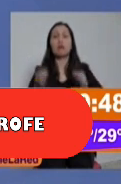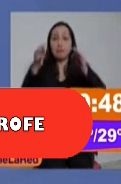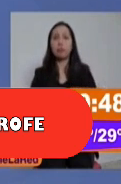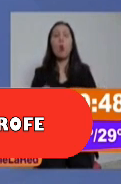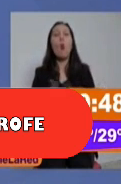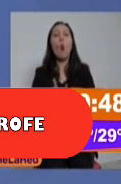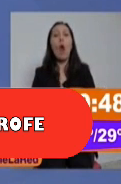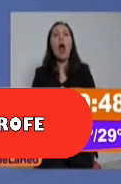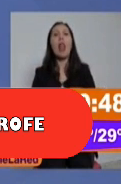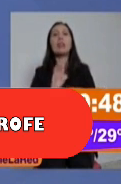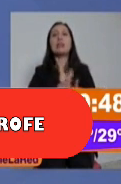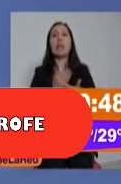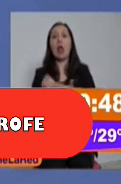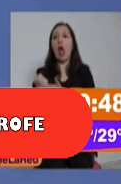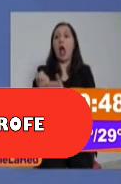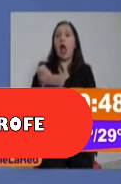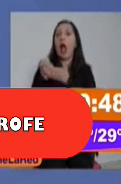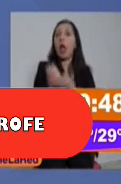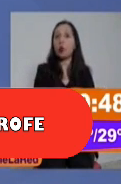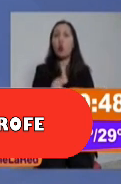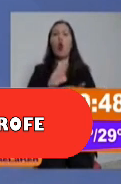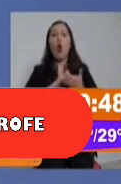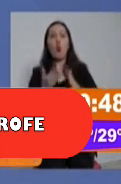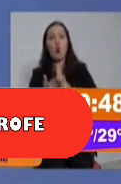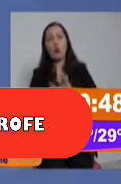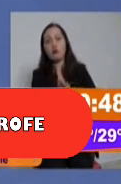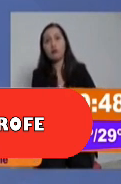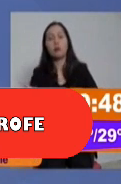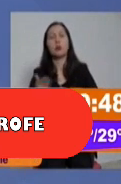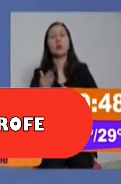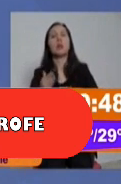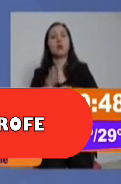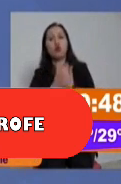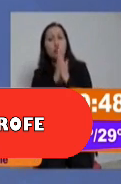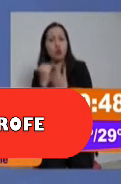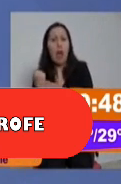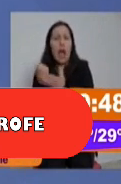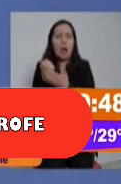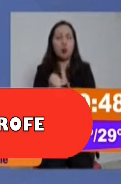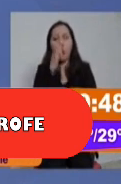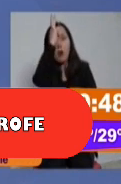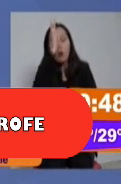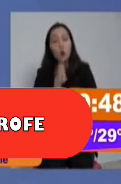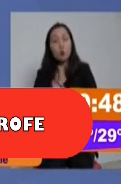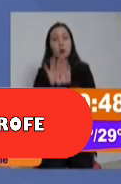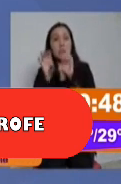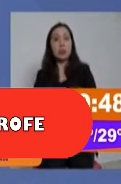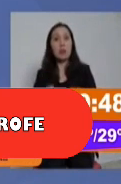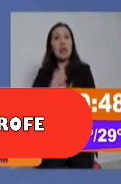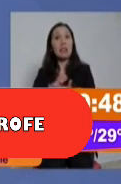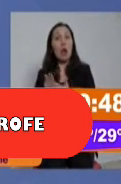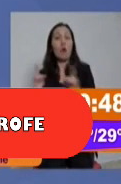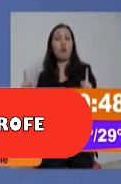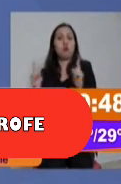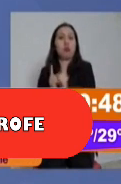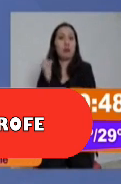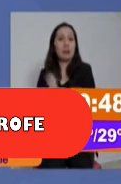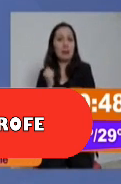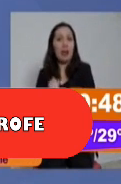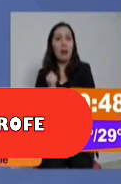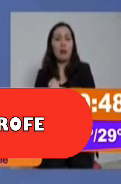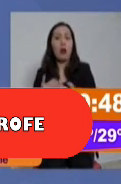verdaderas fuerzas sanitarias y de ayuda comunitaria, colaborando con todos los funcionarios de nuestro sistema de salud, los